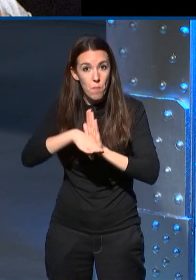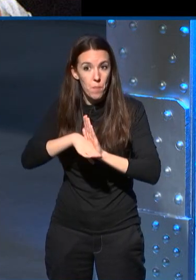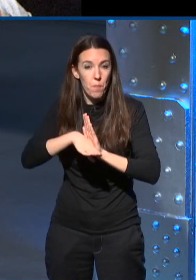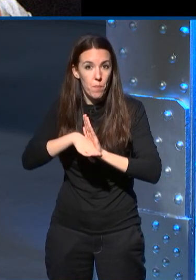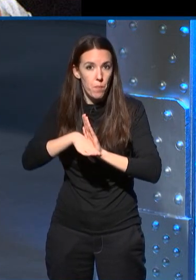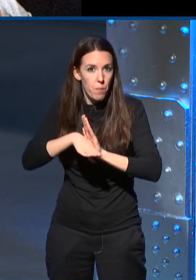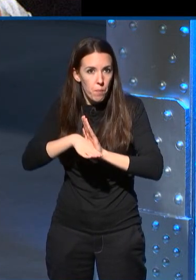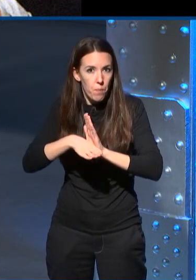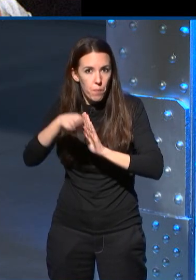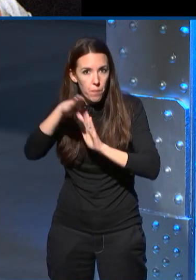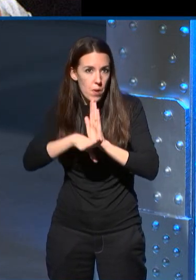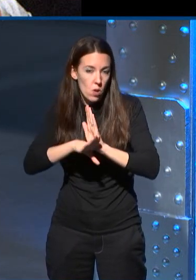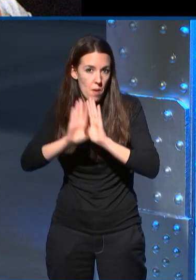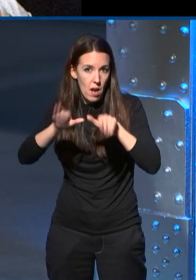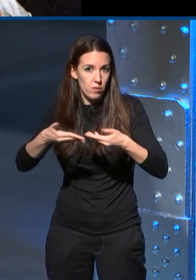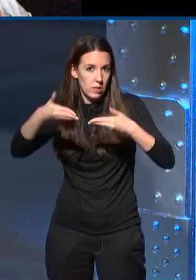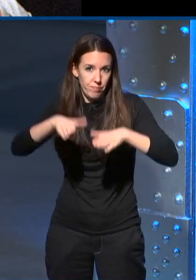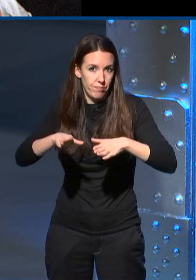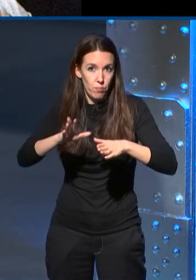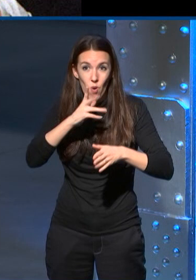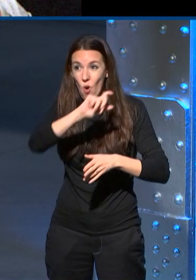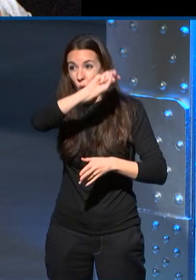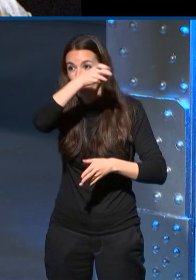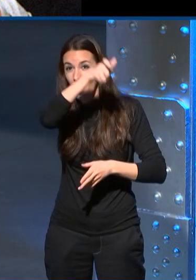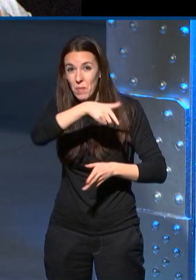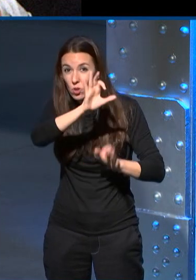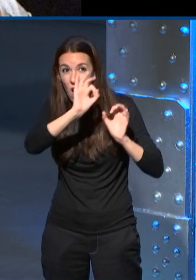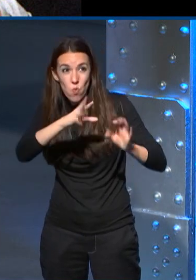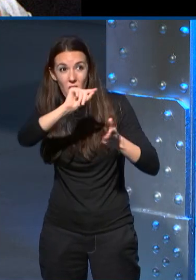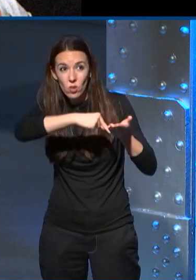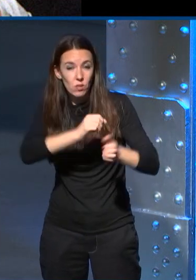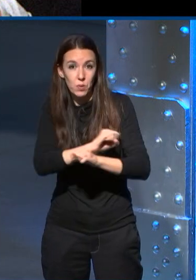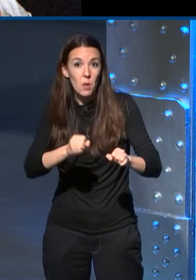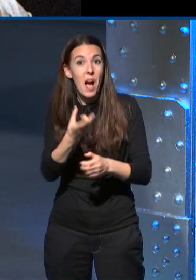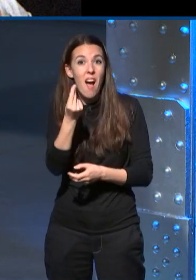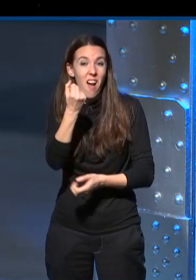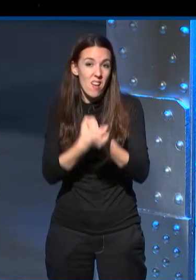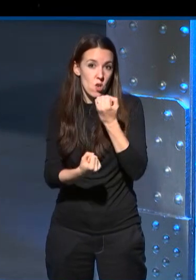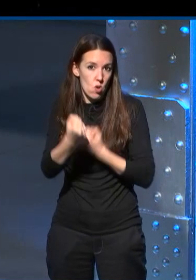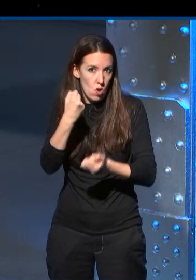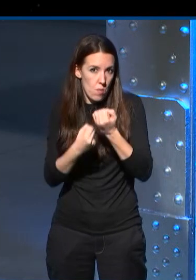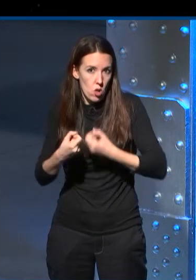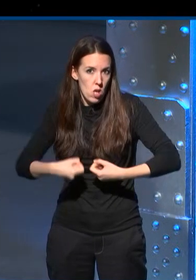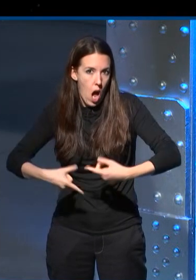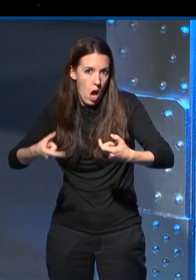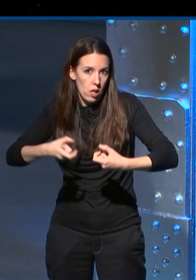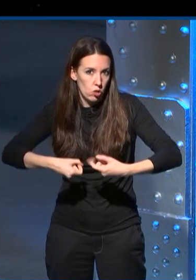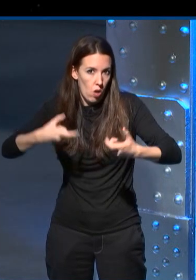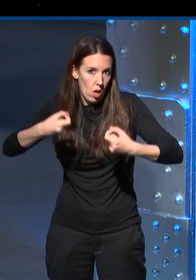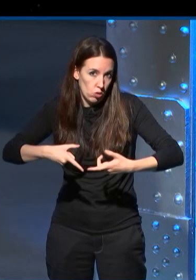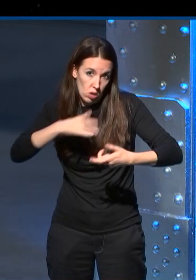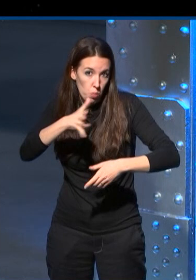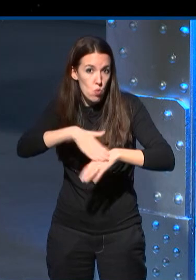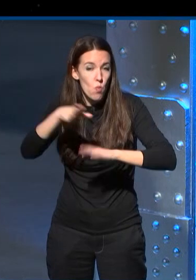No lograron sustituirle bien, y aparte pues económicamente estaba muy lastrada la Unión Soviética con este